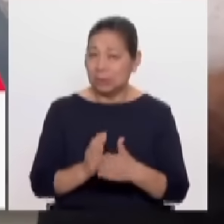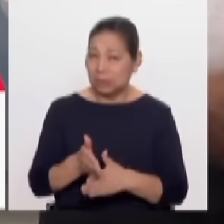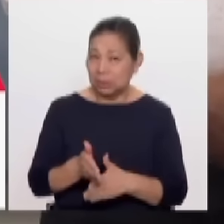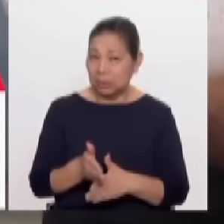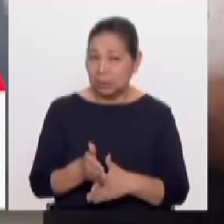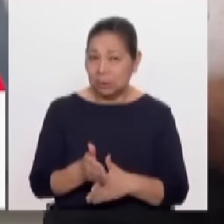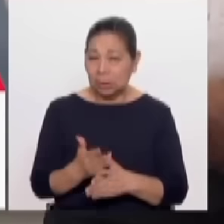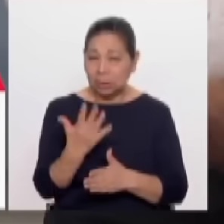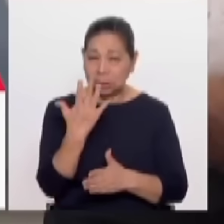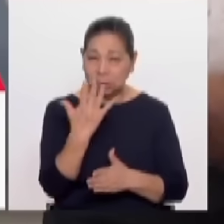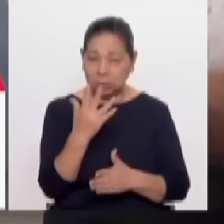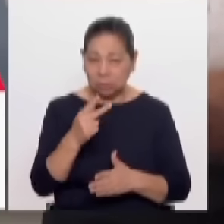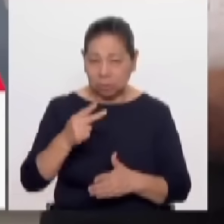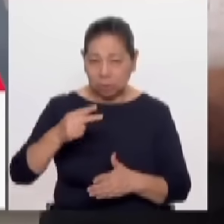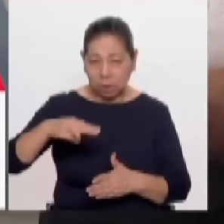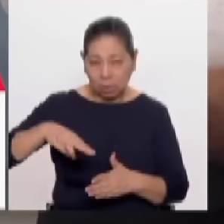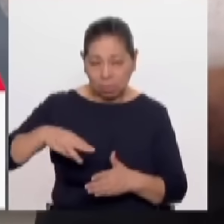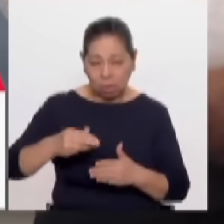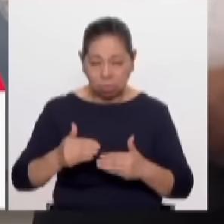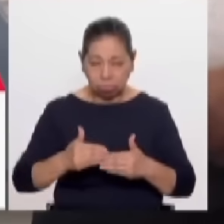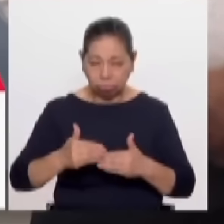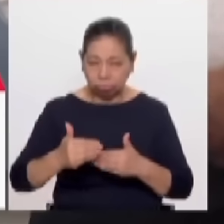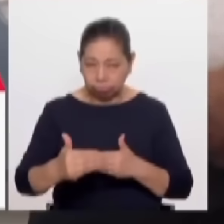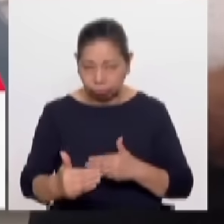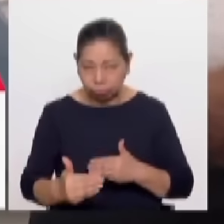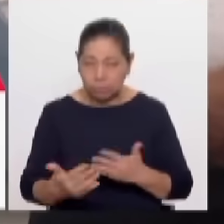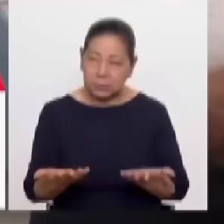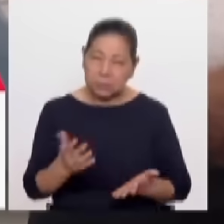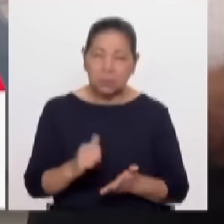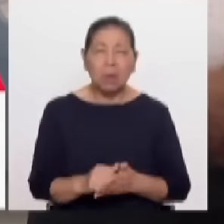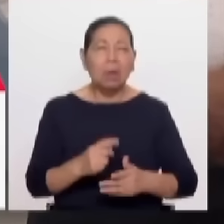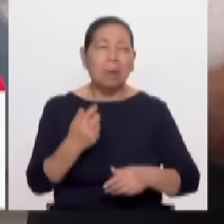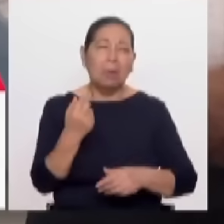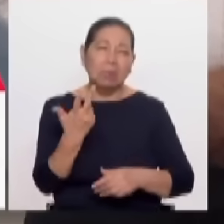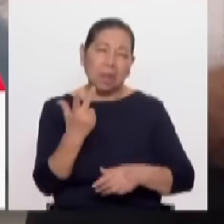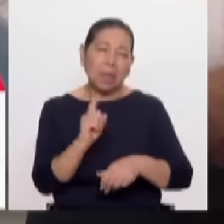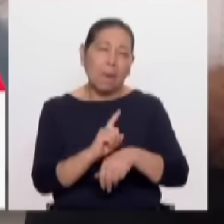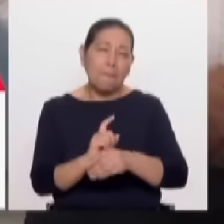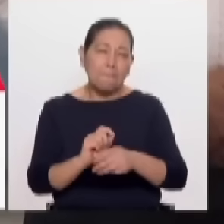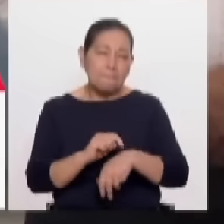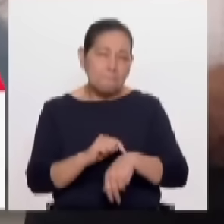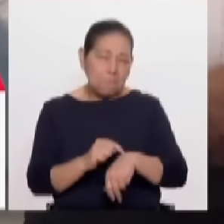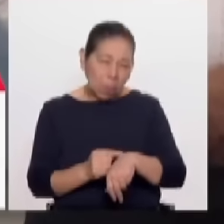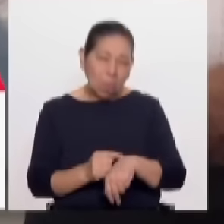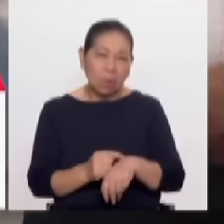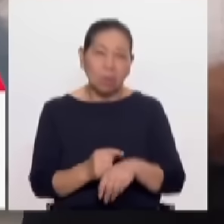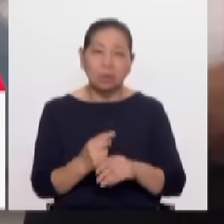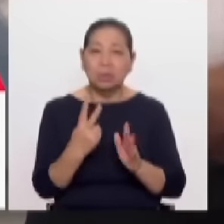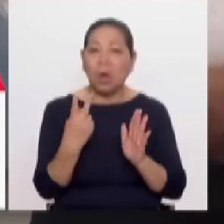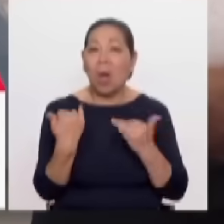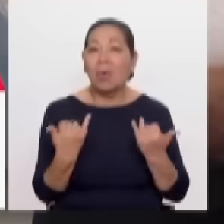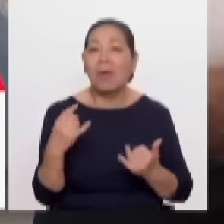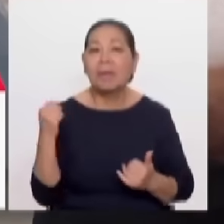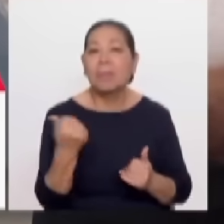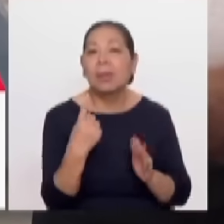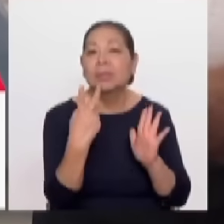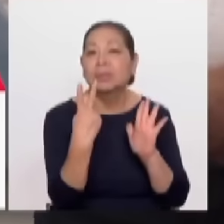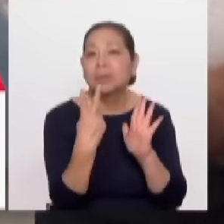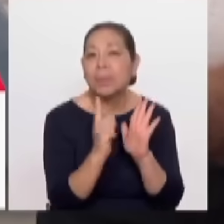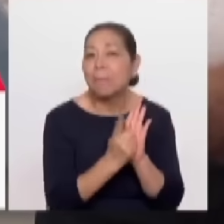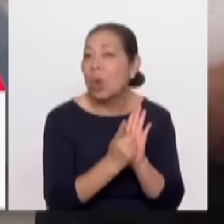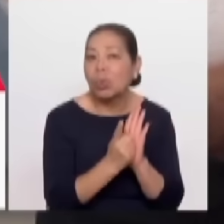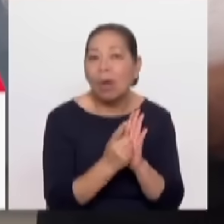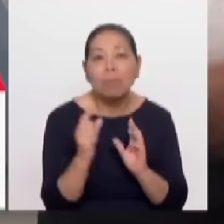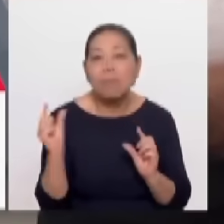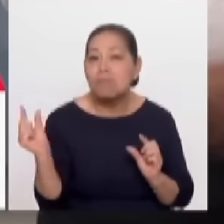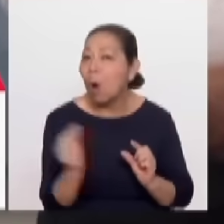estos 5 kilómetros, que antes significaba media hora o un poco más, 7 minutos. Y el resto